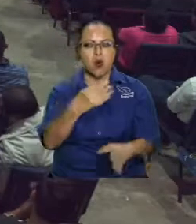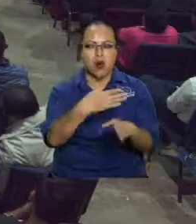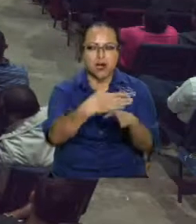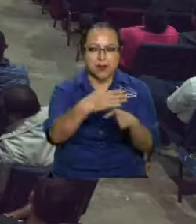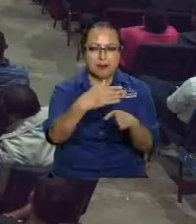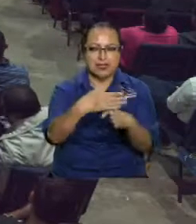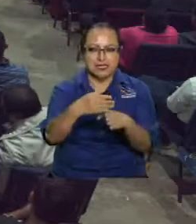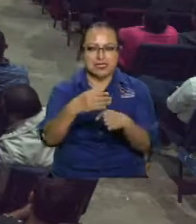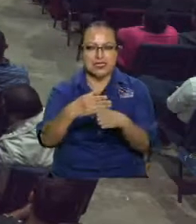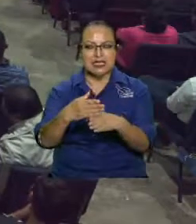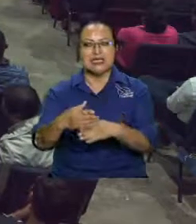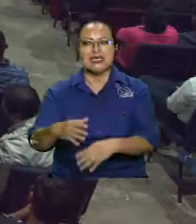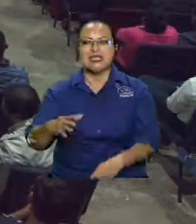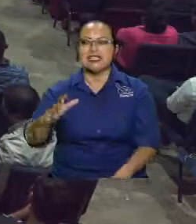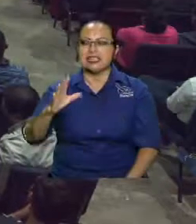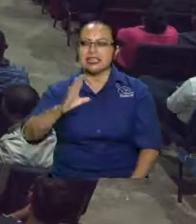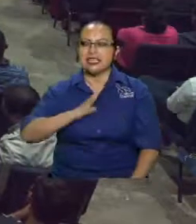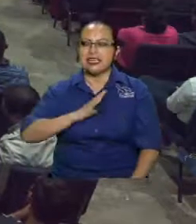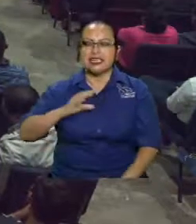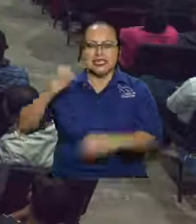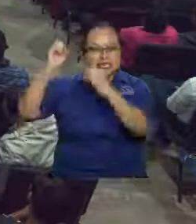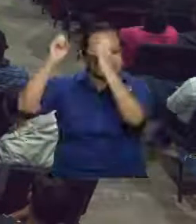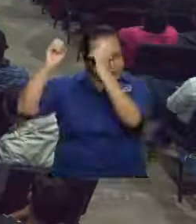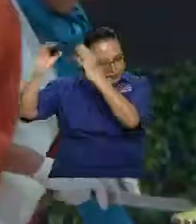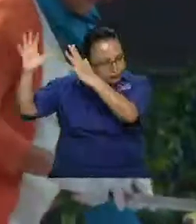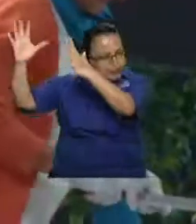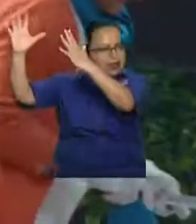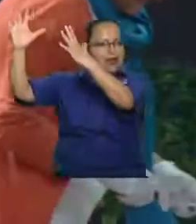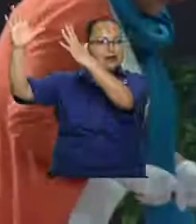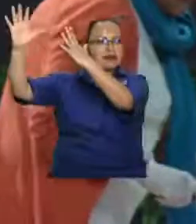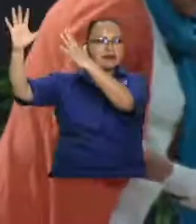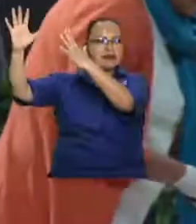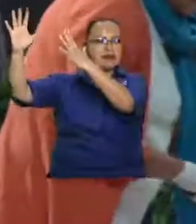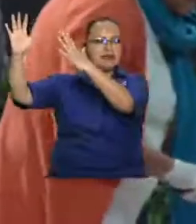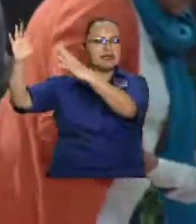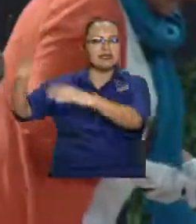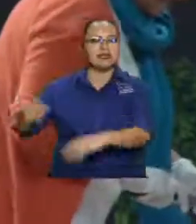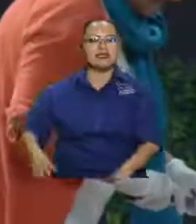Eso es lo que estoy diciendo. Primero hay que repartir. Para repartir hay que tener sabiduría.